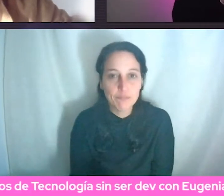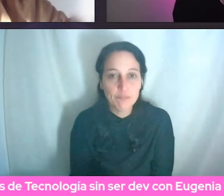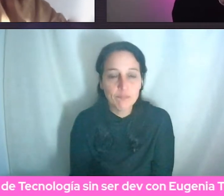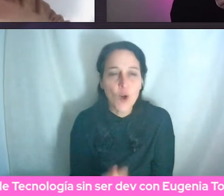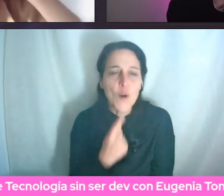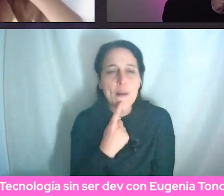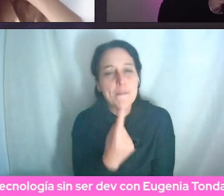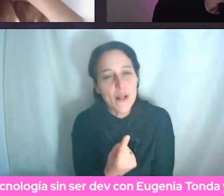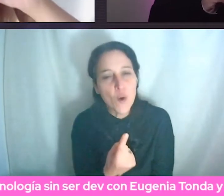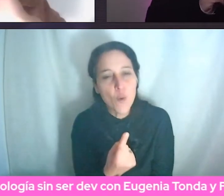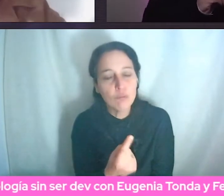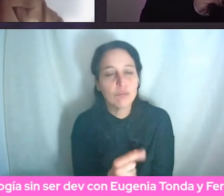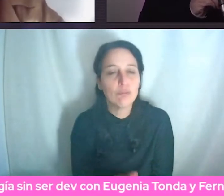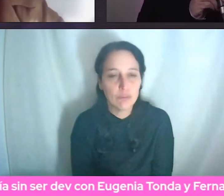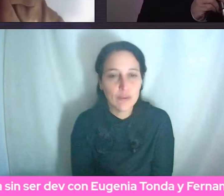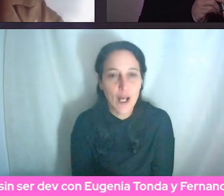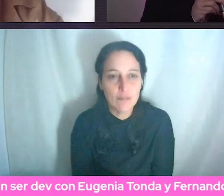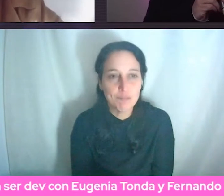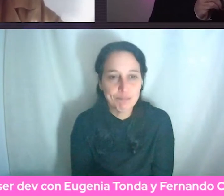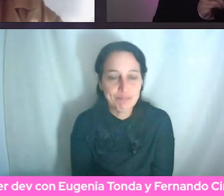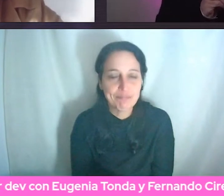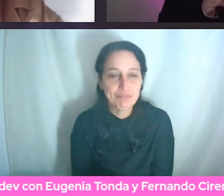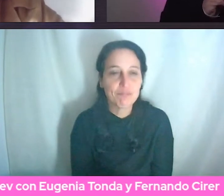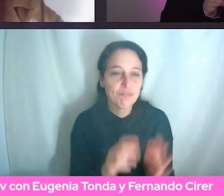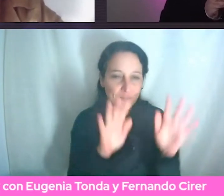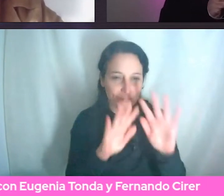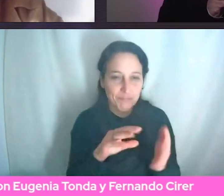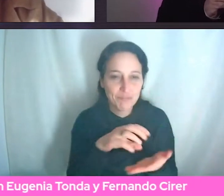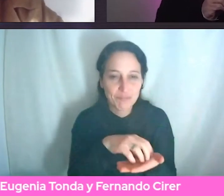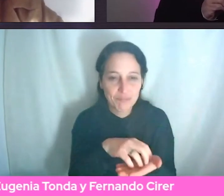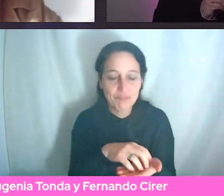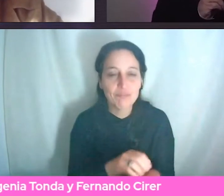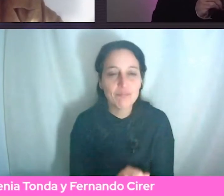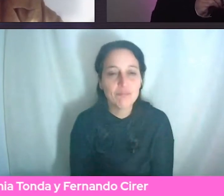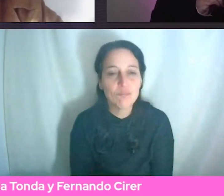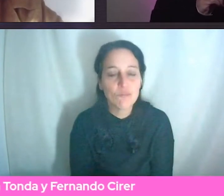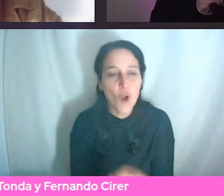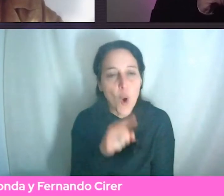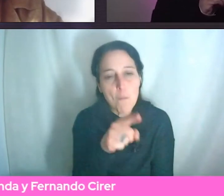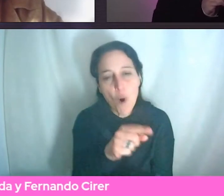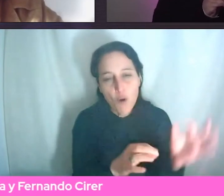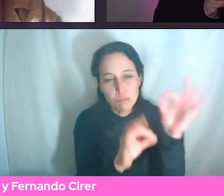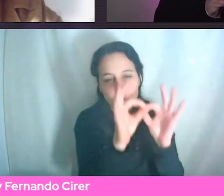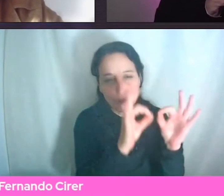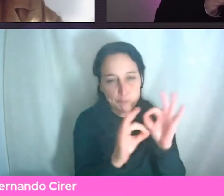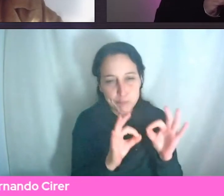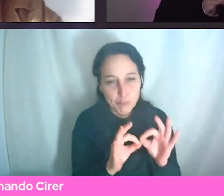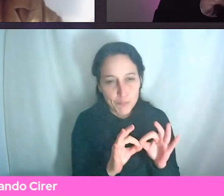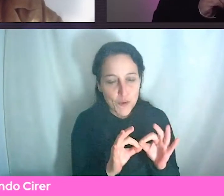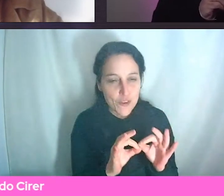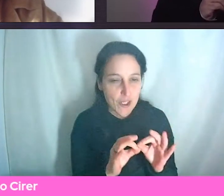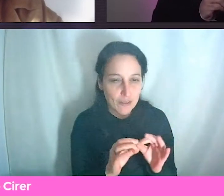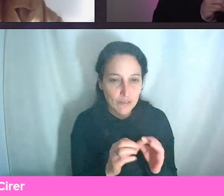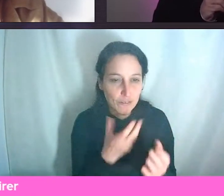sobre ADA, ¿no? Porque... acá vos llevas adelante un proyecto que es alucinante.